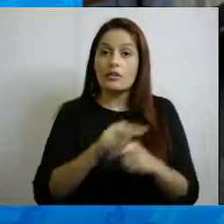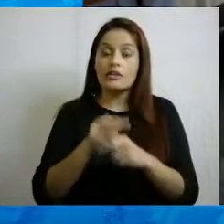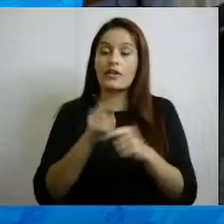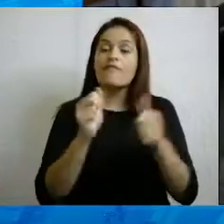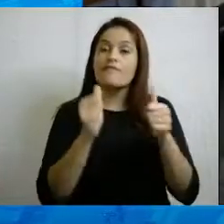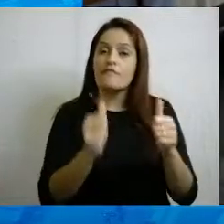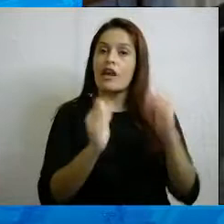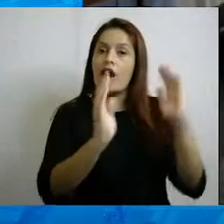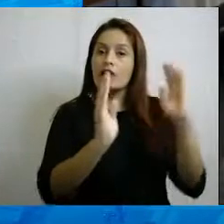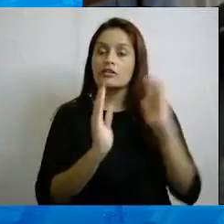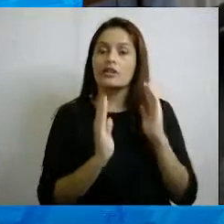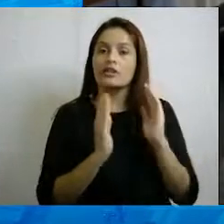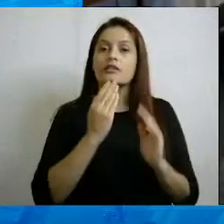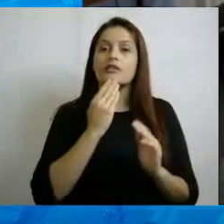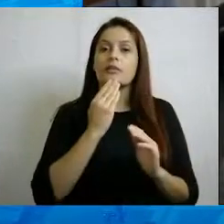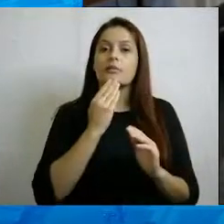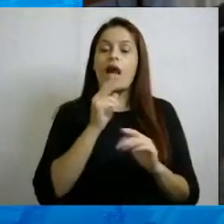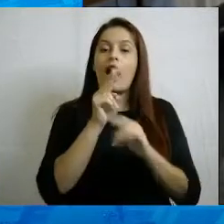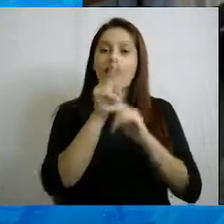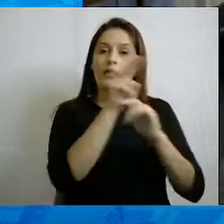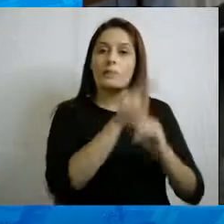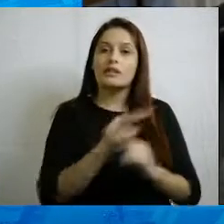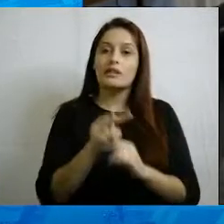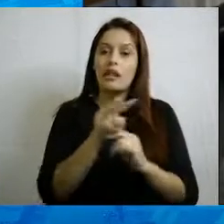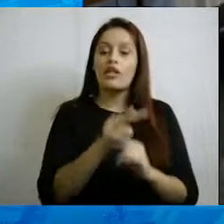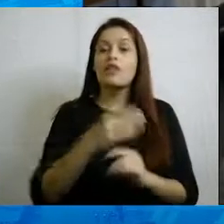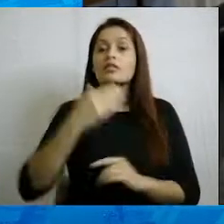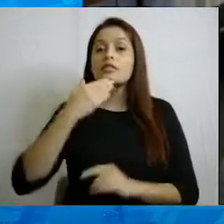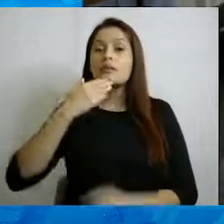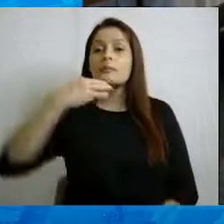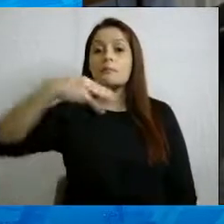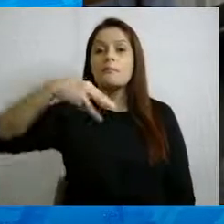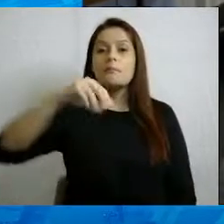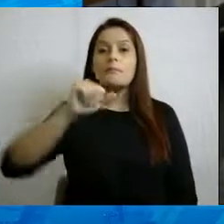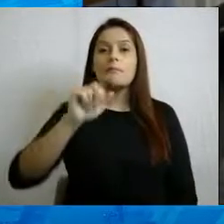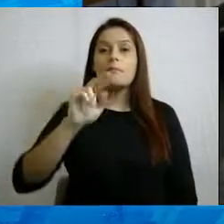atendidos, tanto el señor administrador como la señora Marcia Huerches,